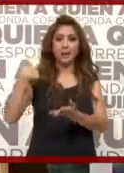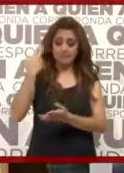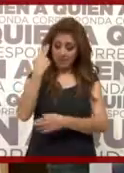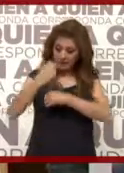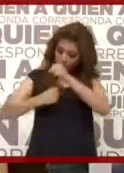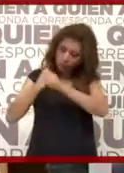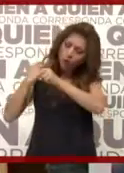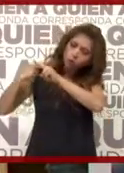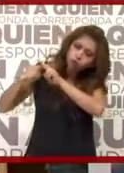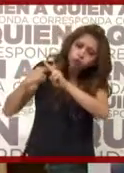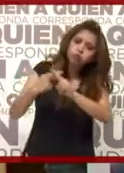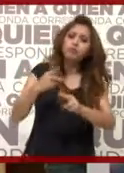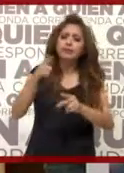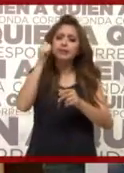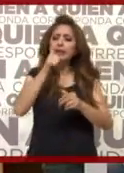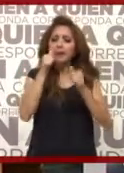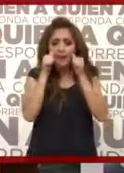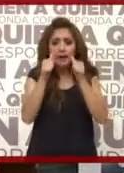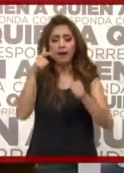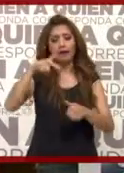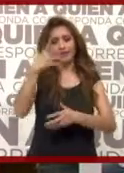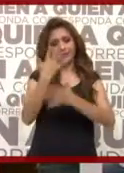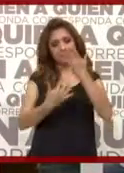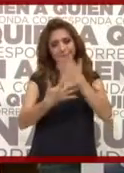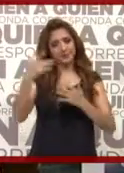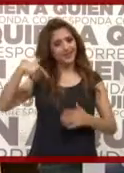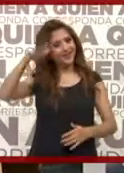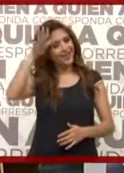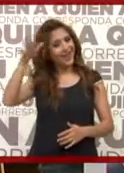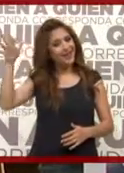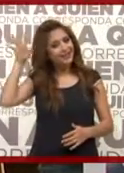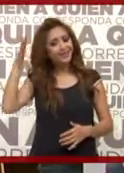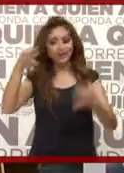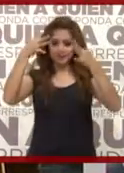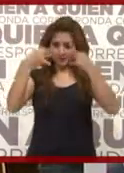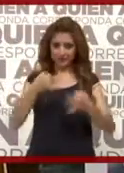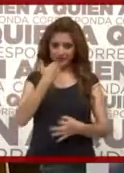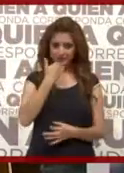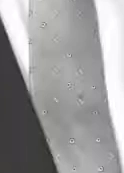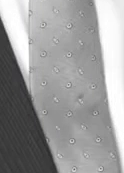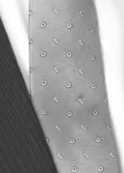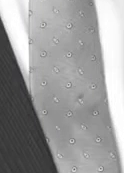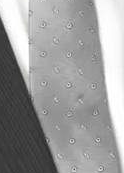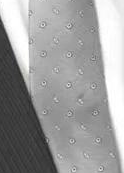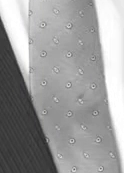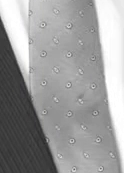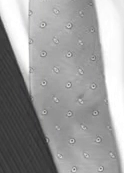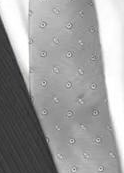permitido hacer el hecho en Azteca de Acusé, que está bien hecho. Mil gracias.